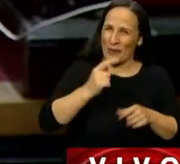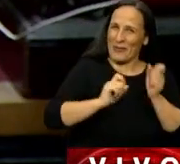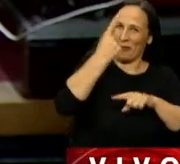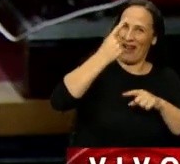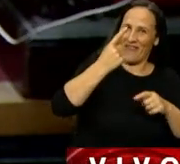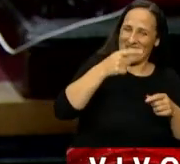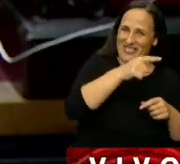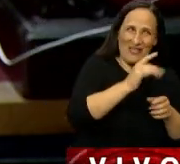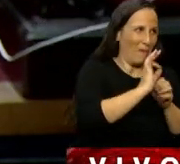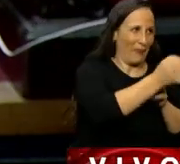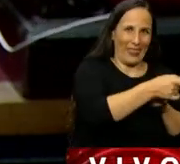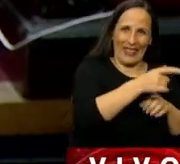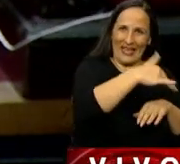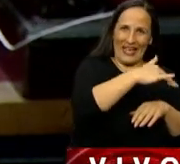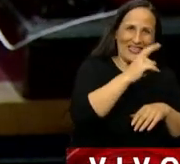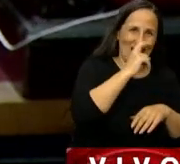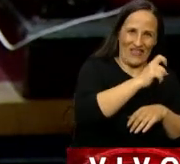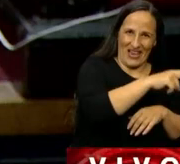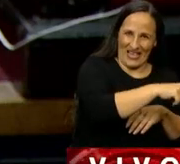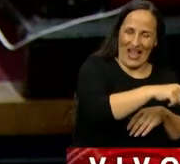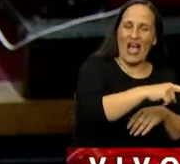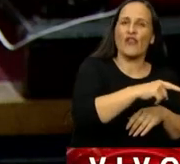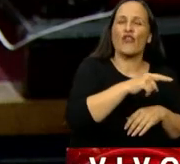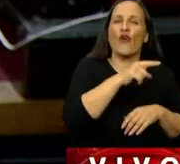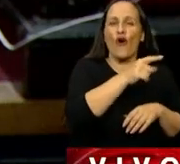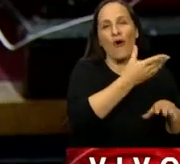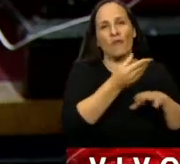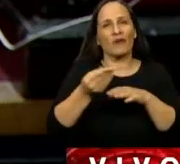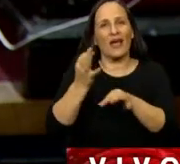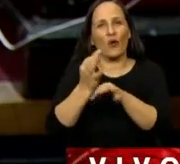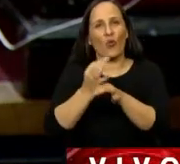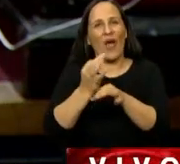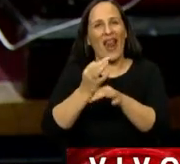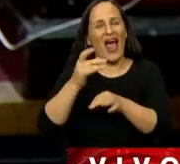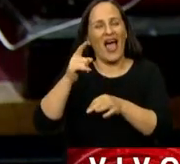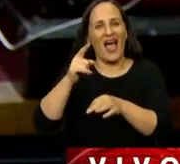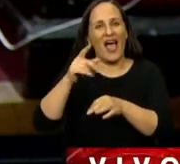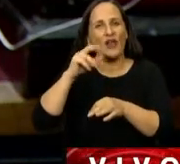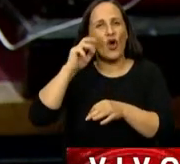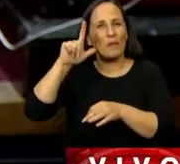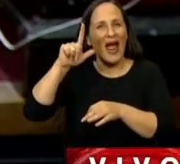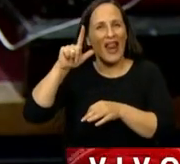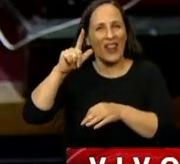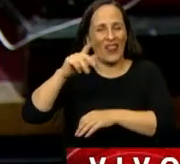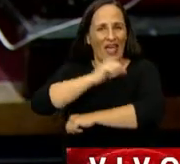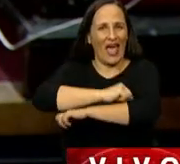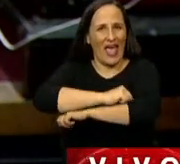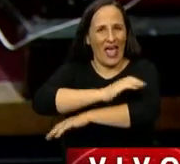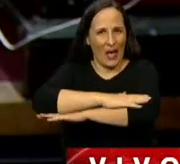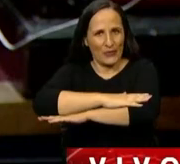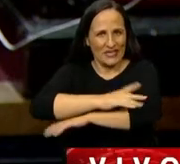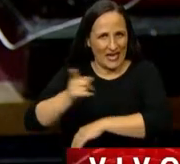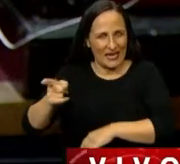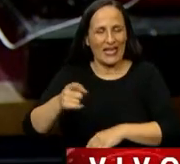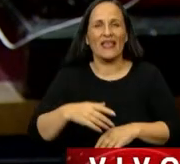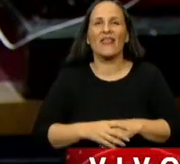en el Atlantic de la calle Belgrano, acusticazo, y lo llevamos a la escuela, el Normal de Avellaneda, para, con